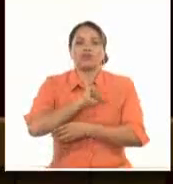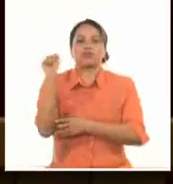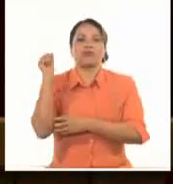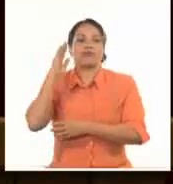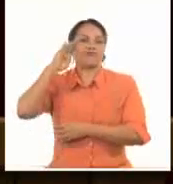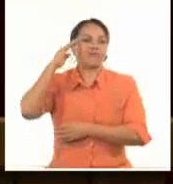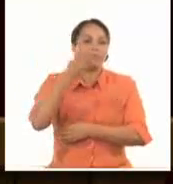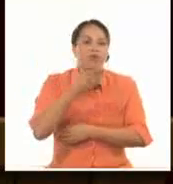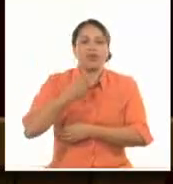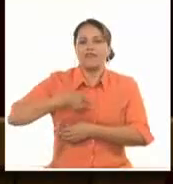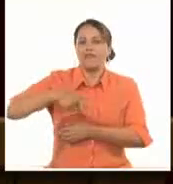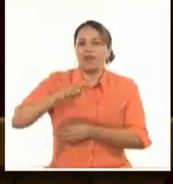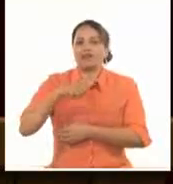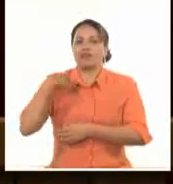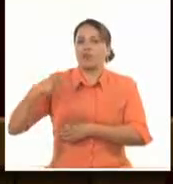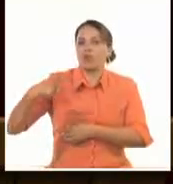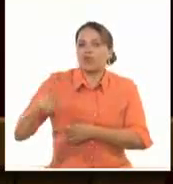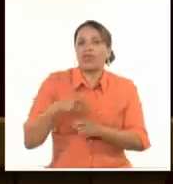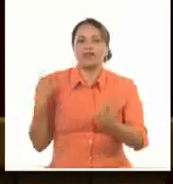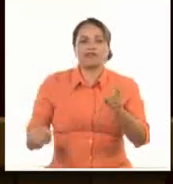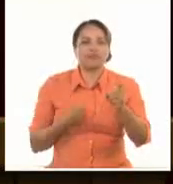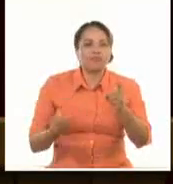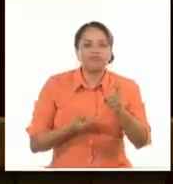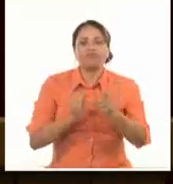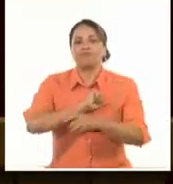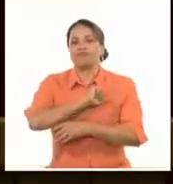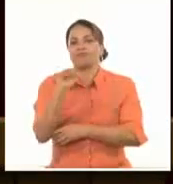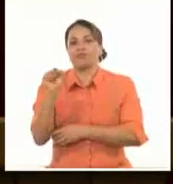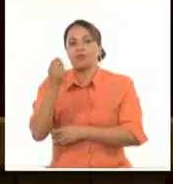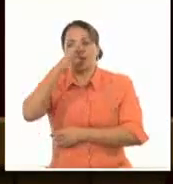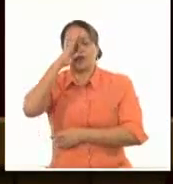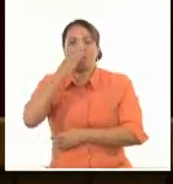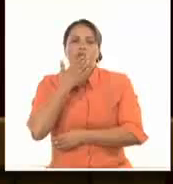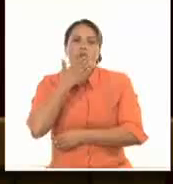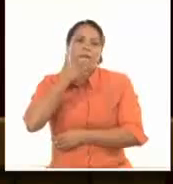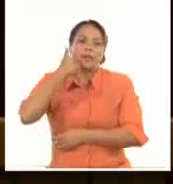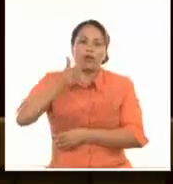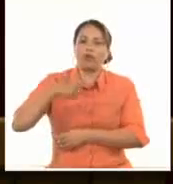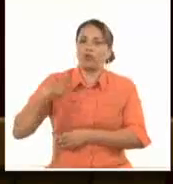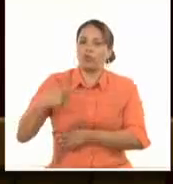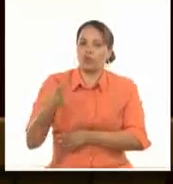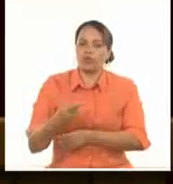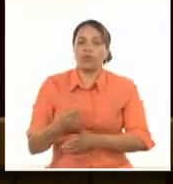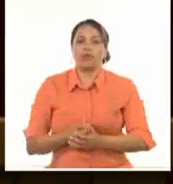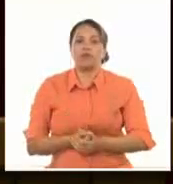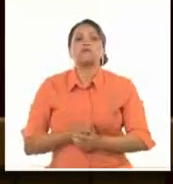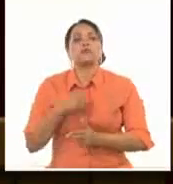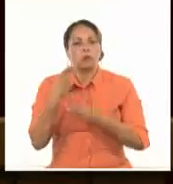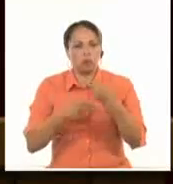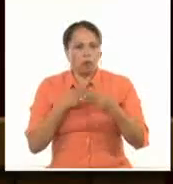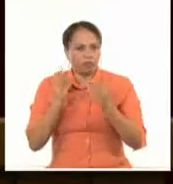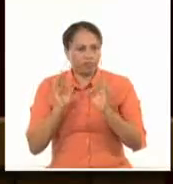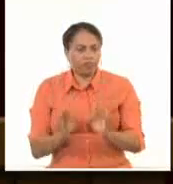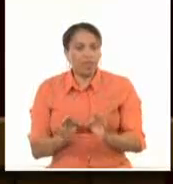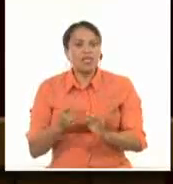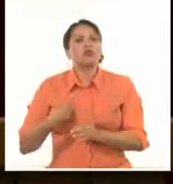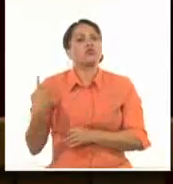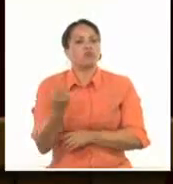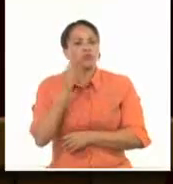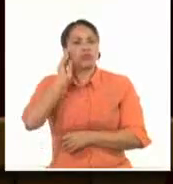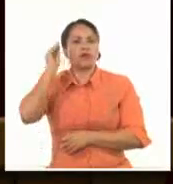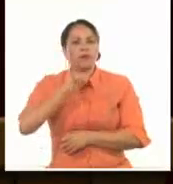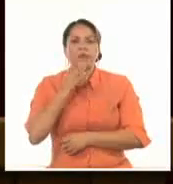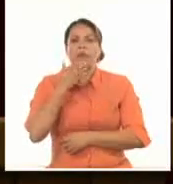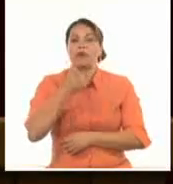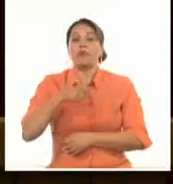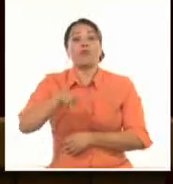los días a pelear por hacer de Cuba un país mejor. Y lo harán. Sabemos que será mejor porque ustedes